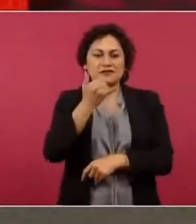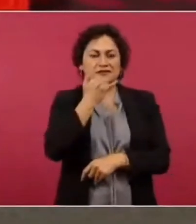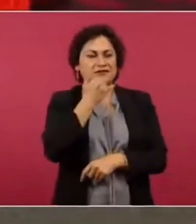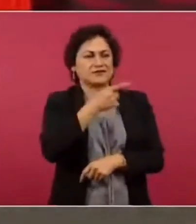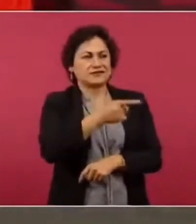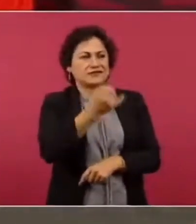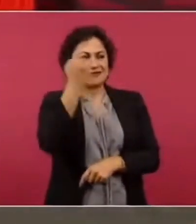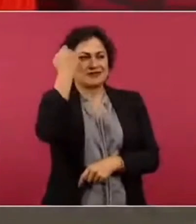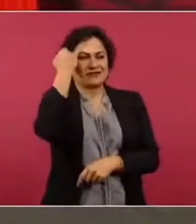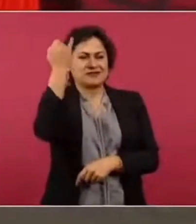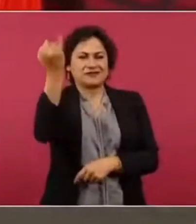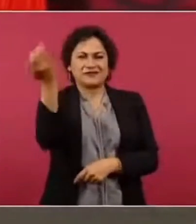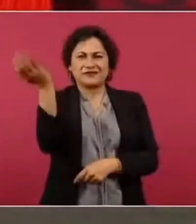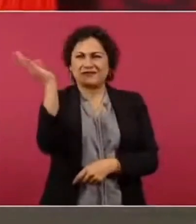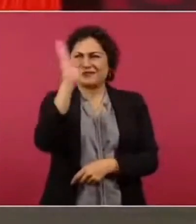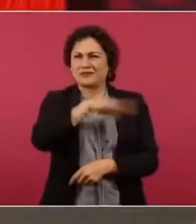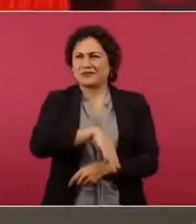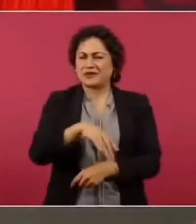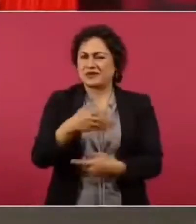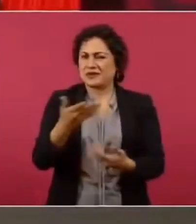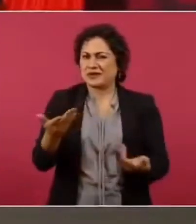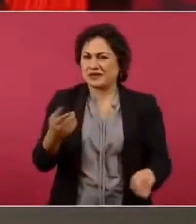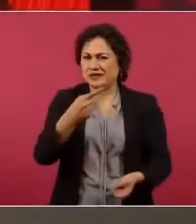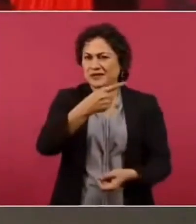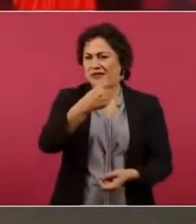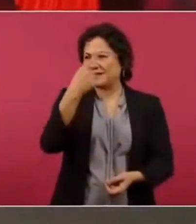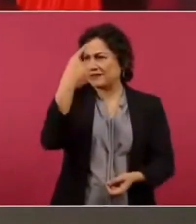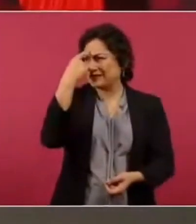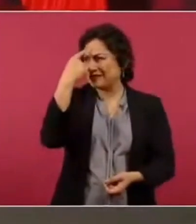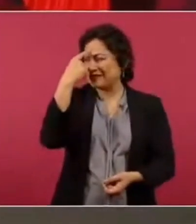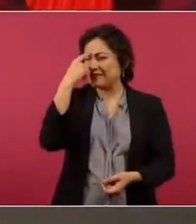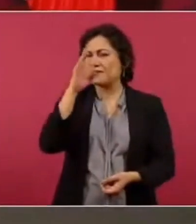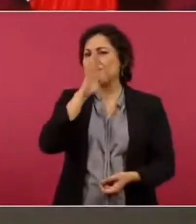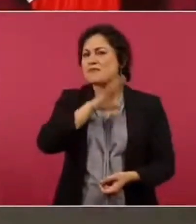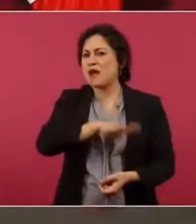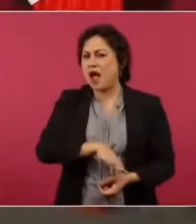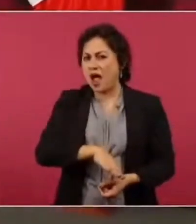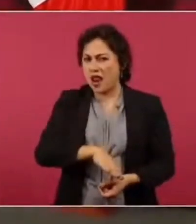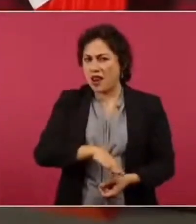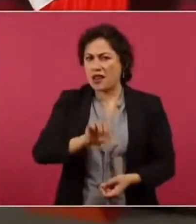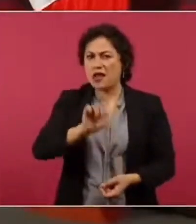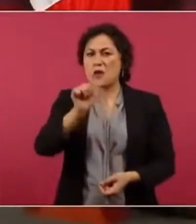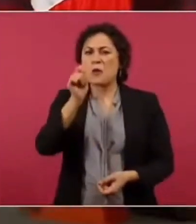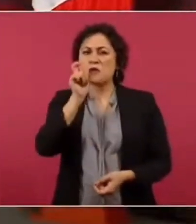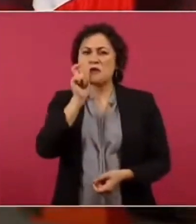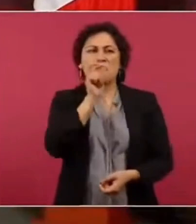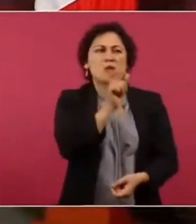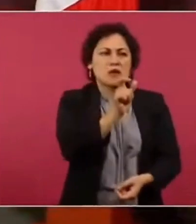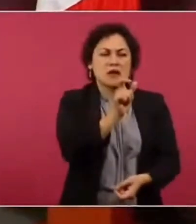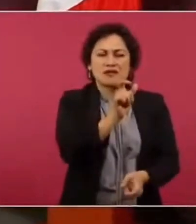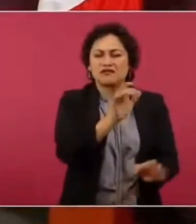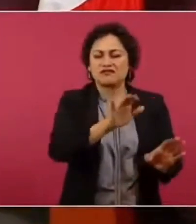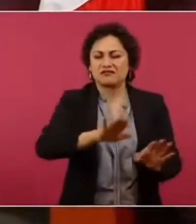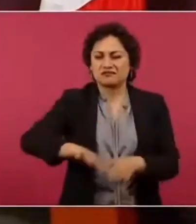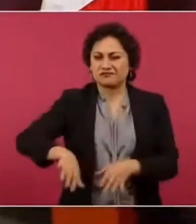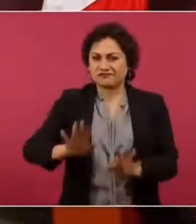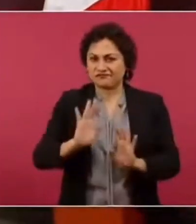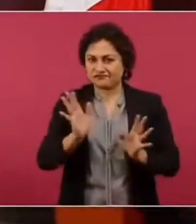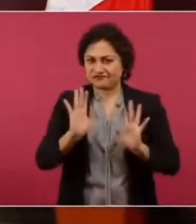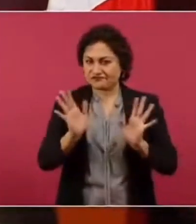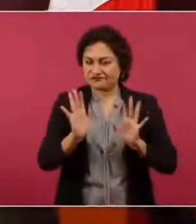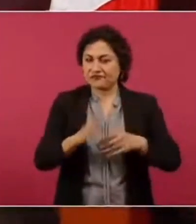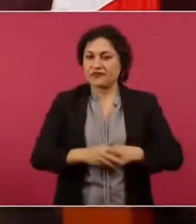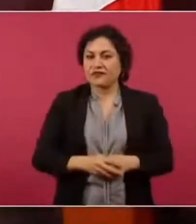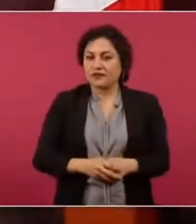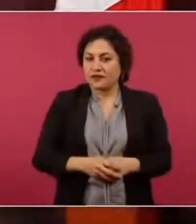están completamente desinformados. Hay otra palabra más fuerte. Pero